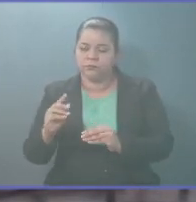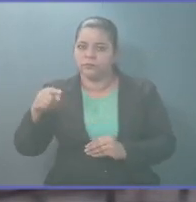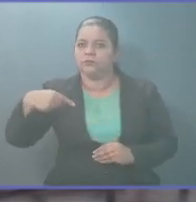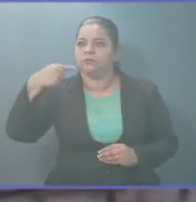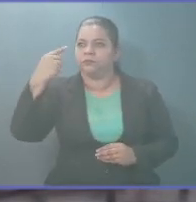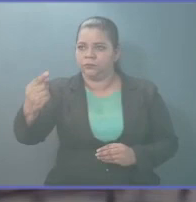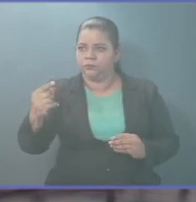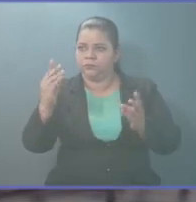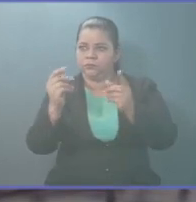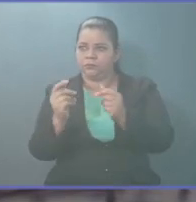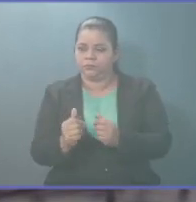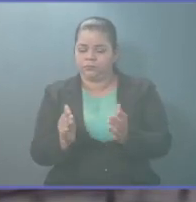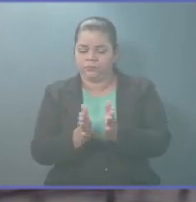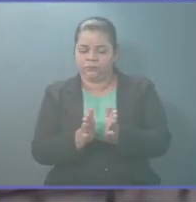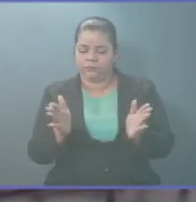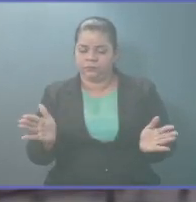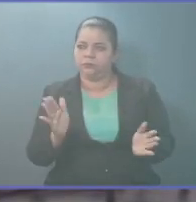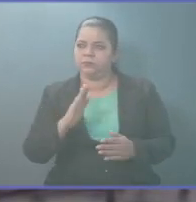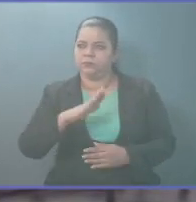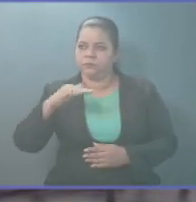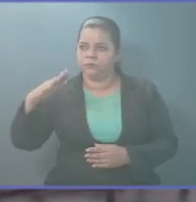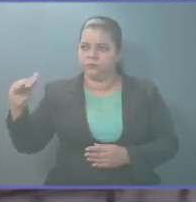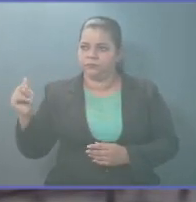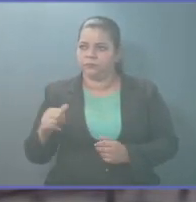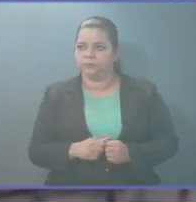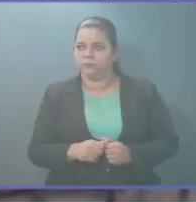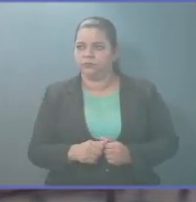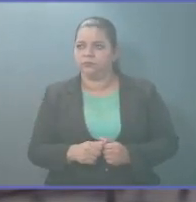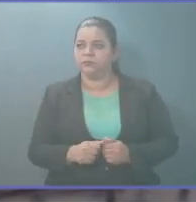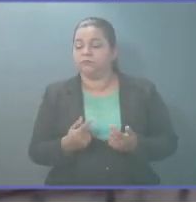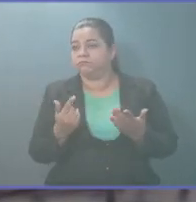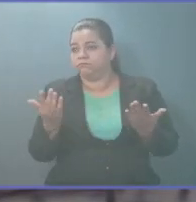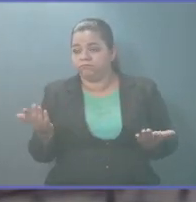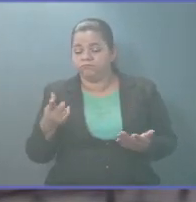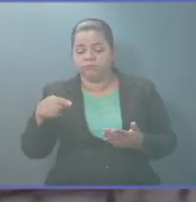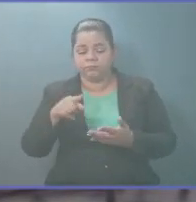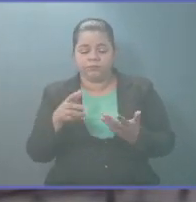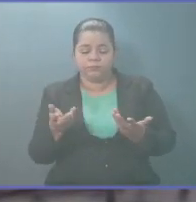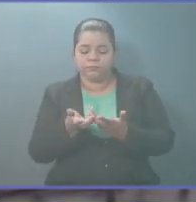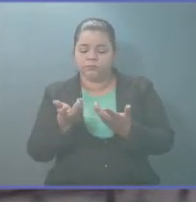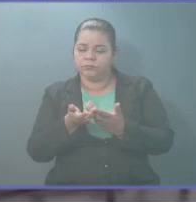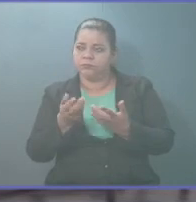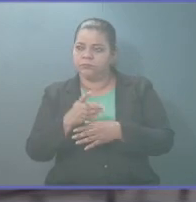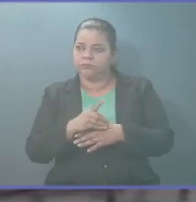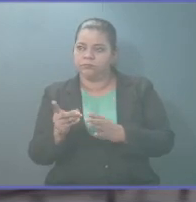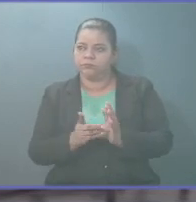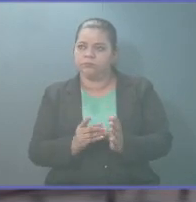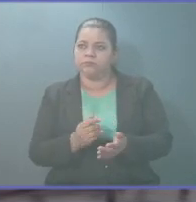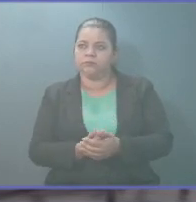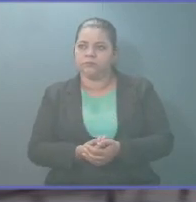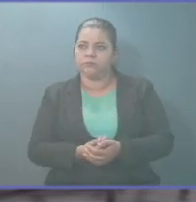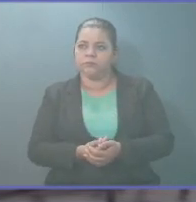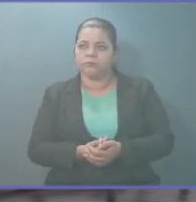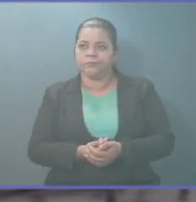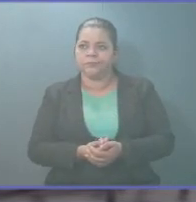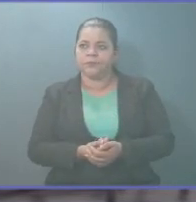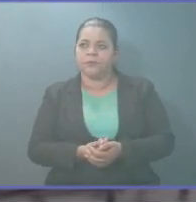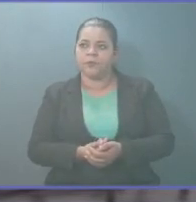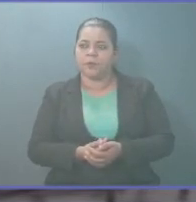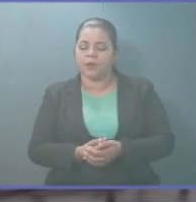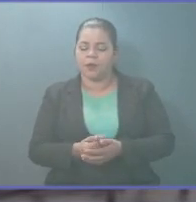radicalmente, sino que tienen que terminar su periodo y prepararse para la transición. Desde mi punto de vista es